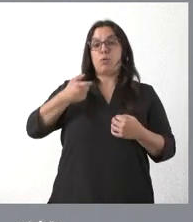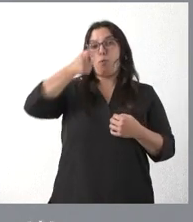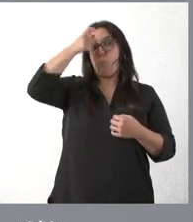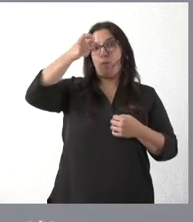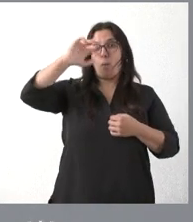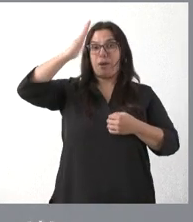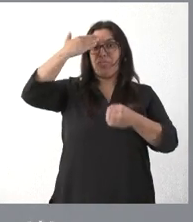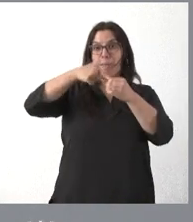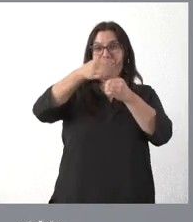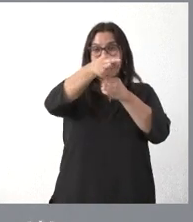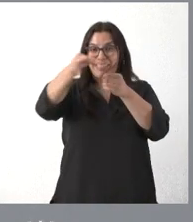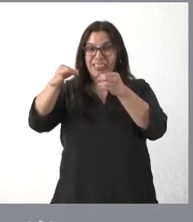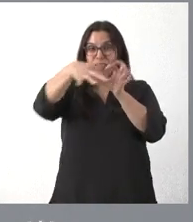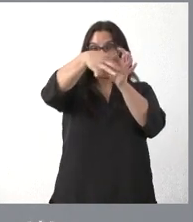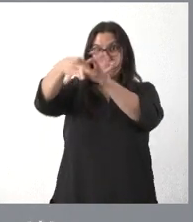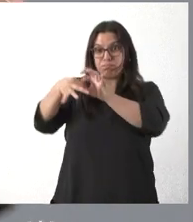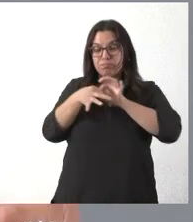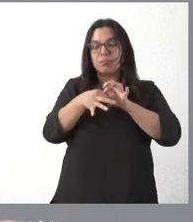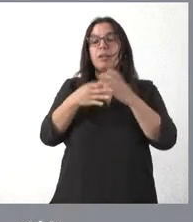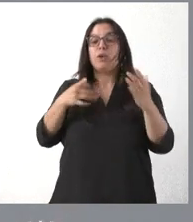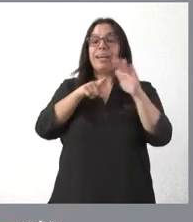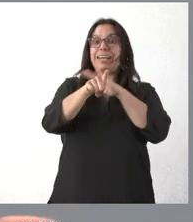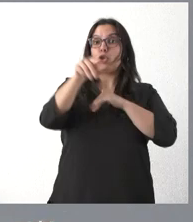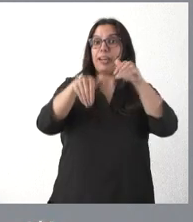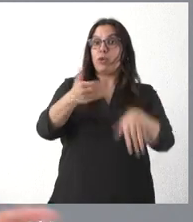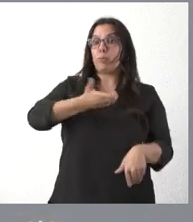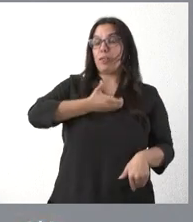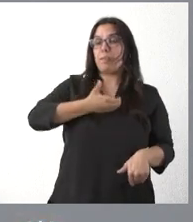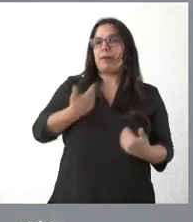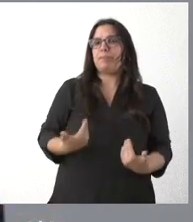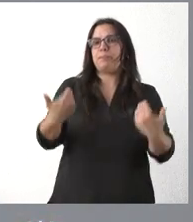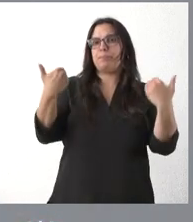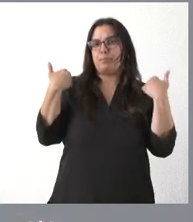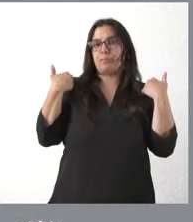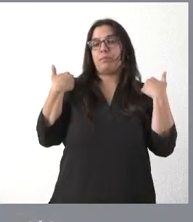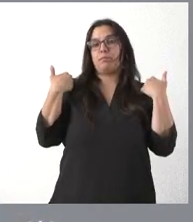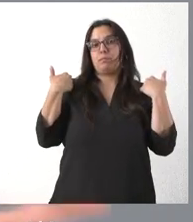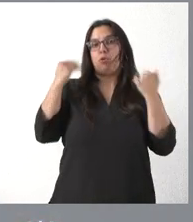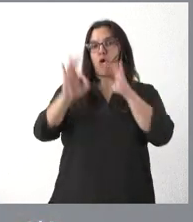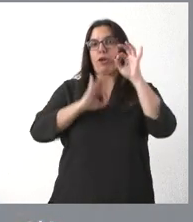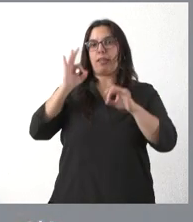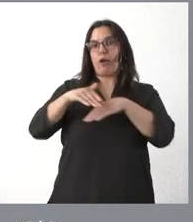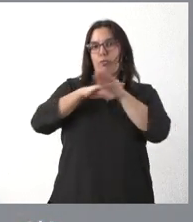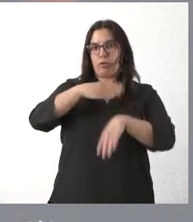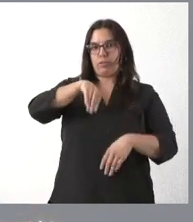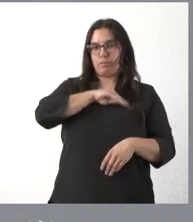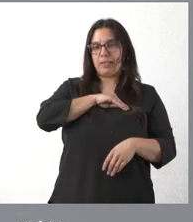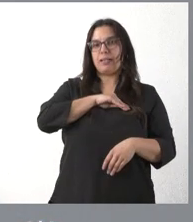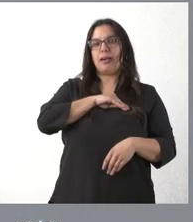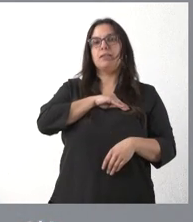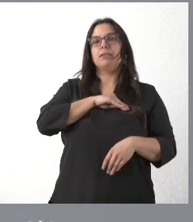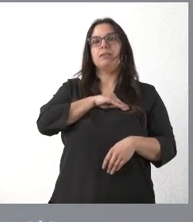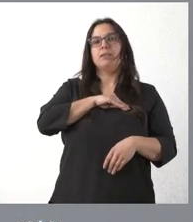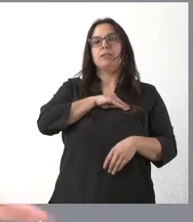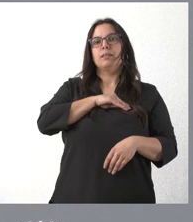Castilla y león la gestión de las elecciones municipales al ser de ámbito nacional tiene una gestión también